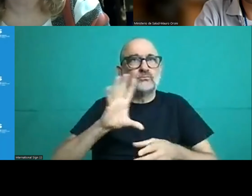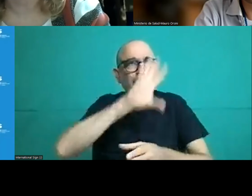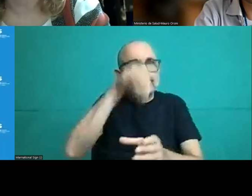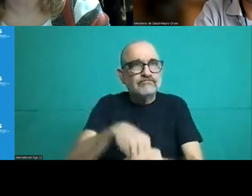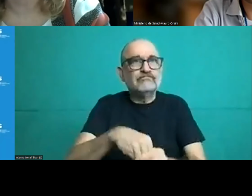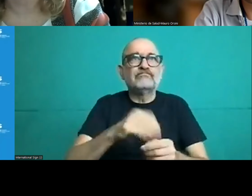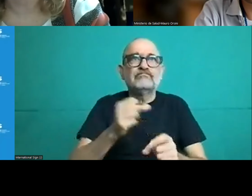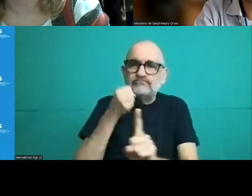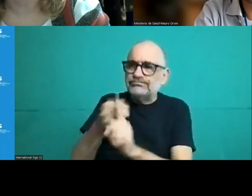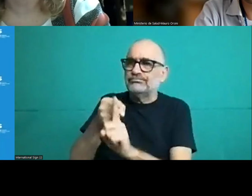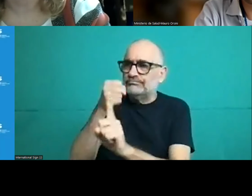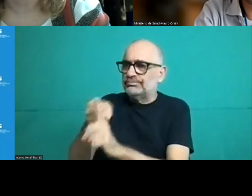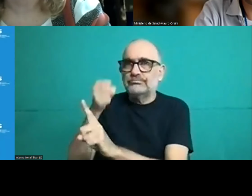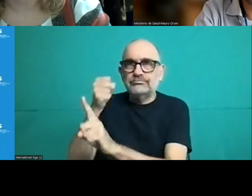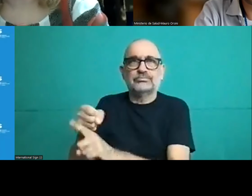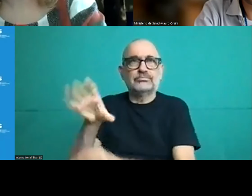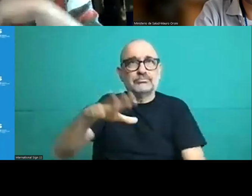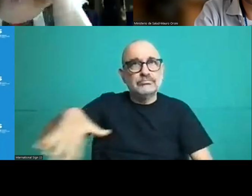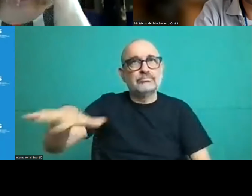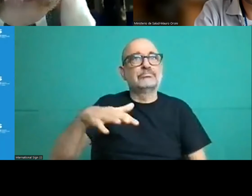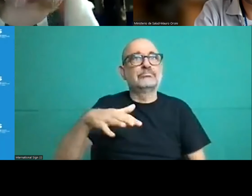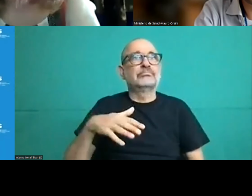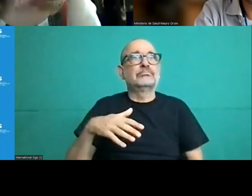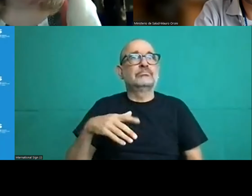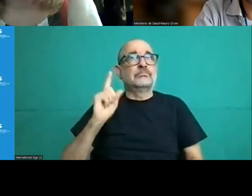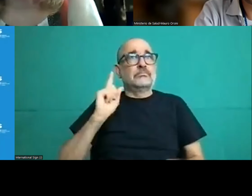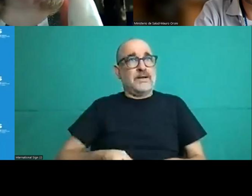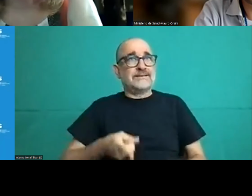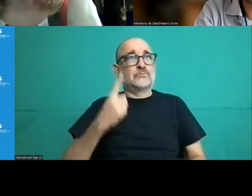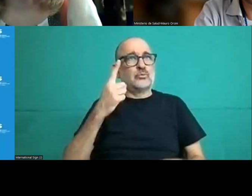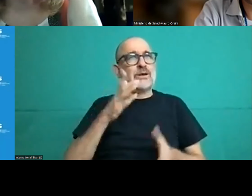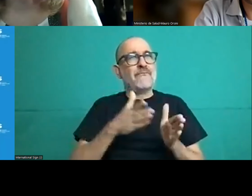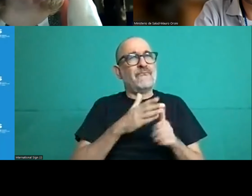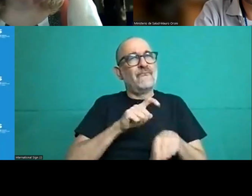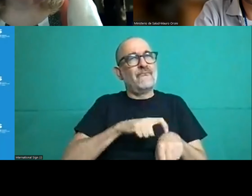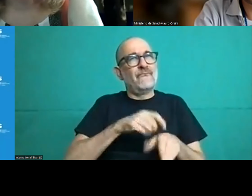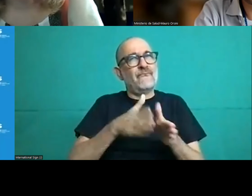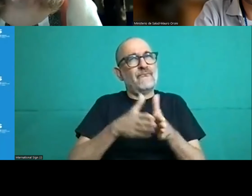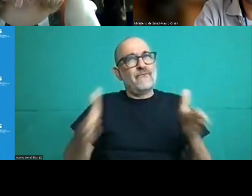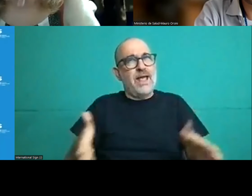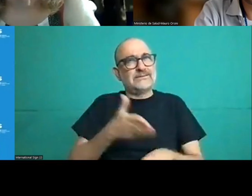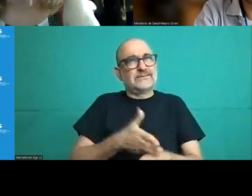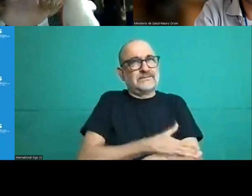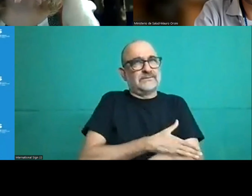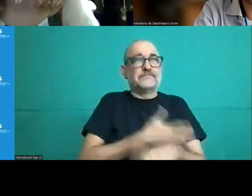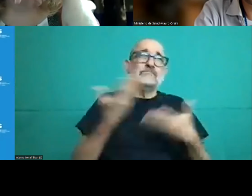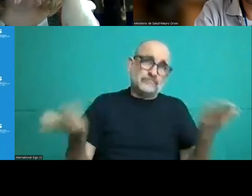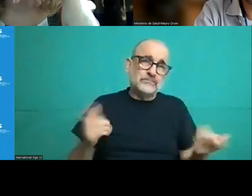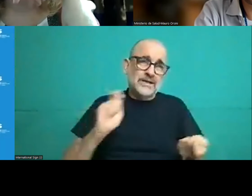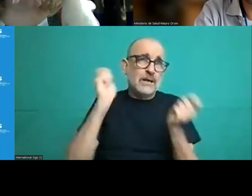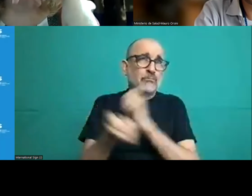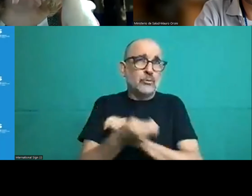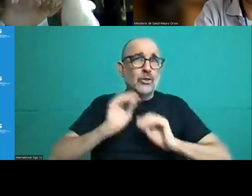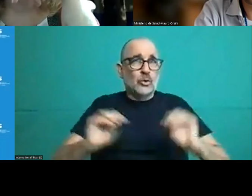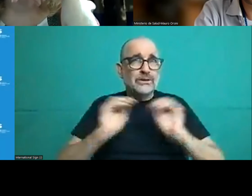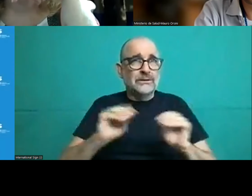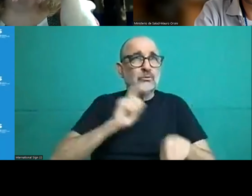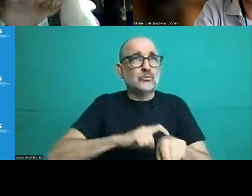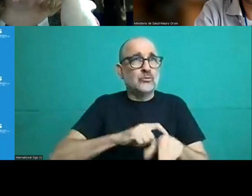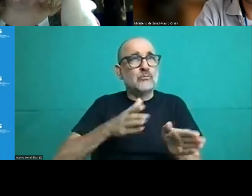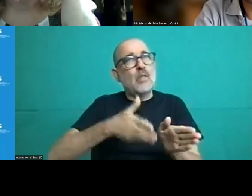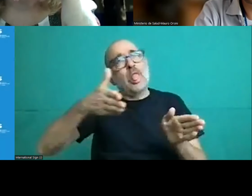que nos encontramos nosotros una transformación cultural, cambios de los sistemas que provean los servicios sanitarios. Hoy en día